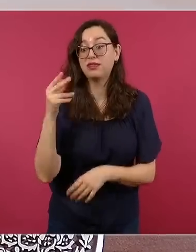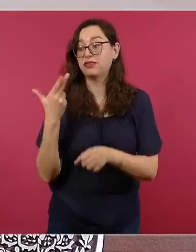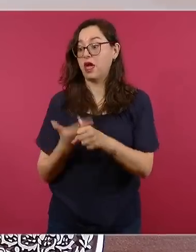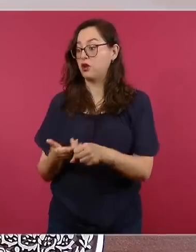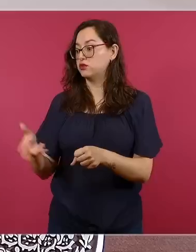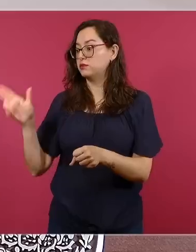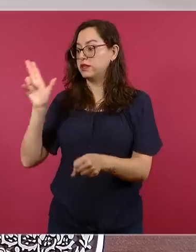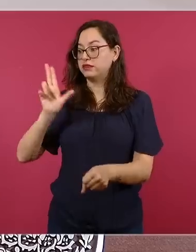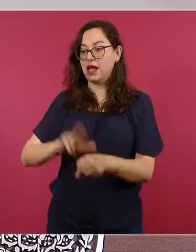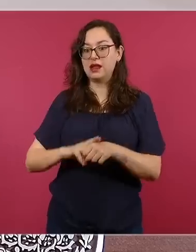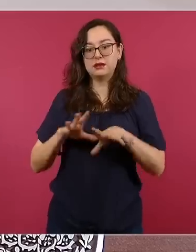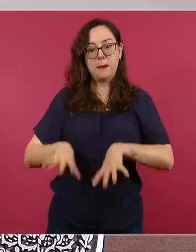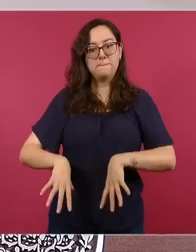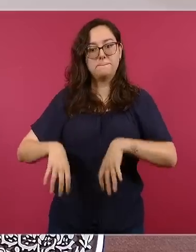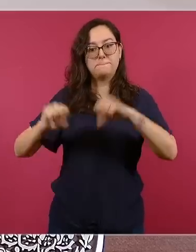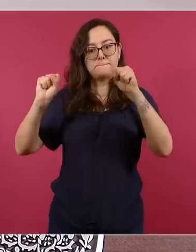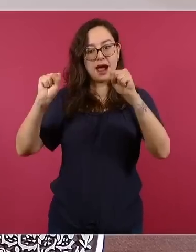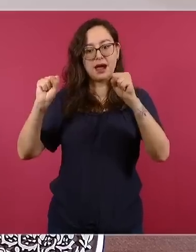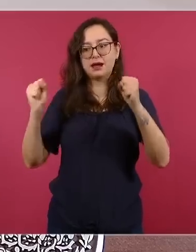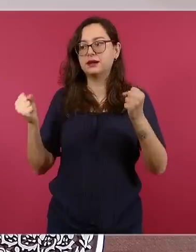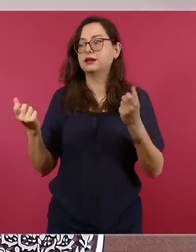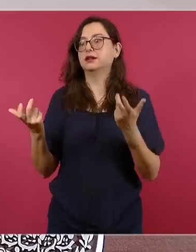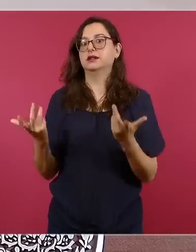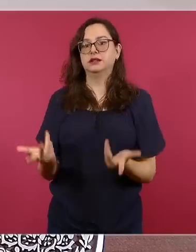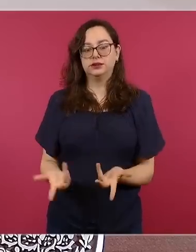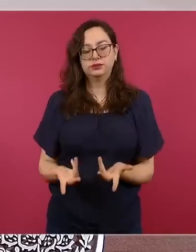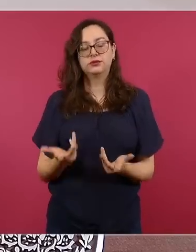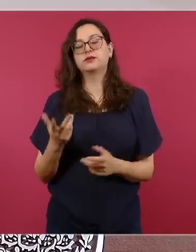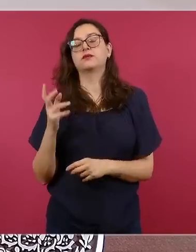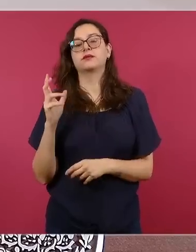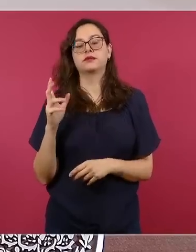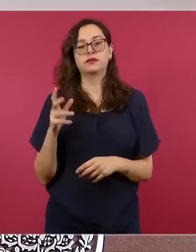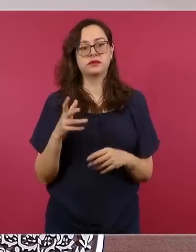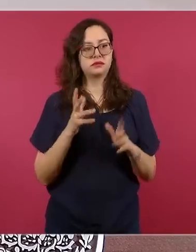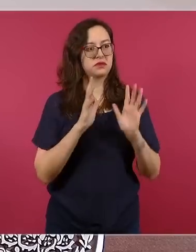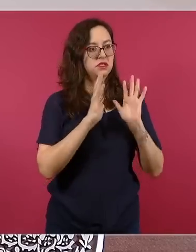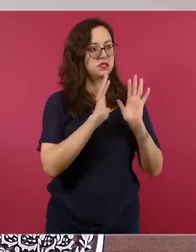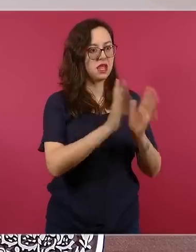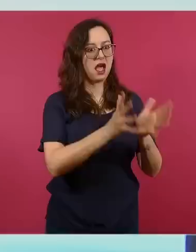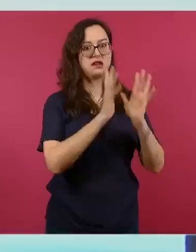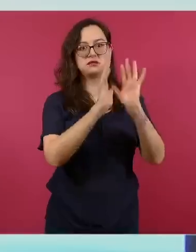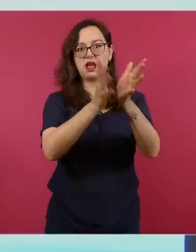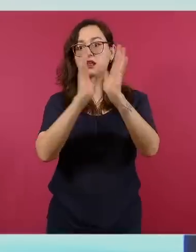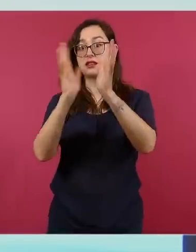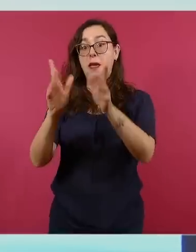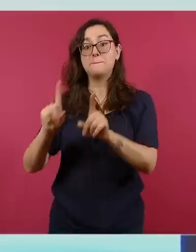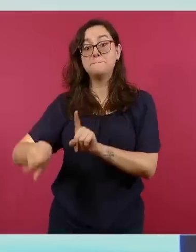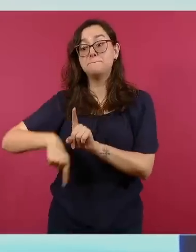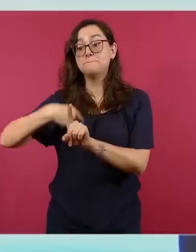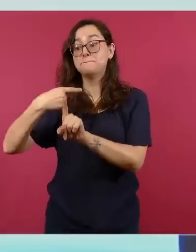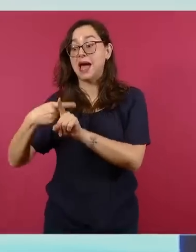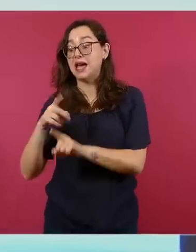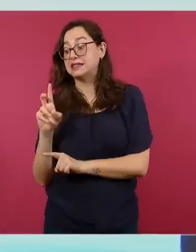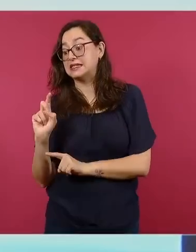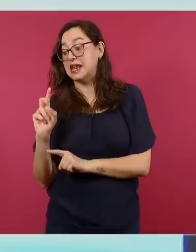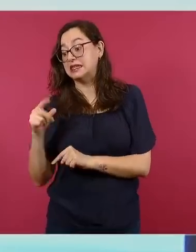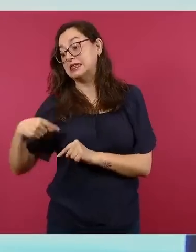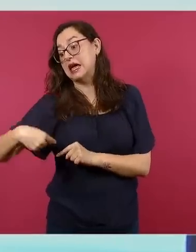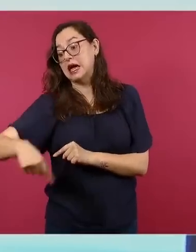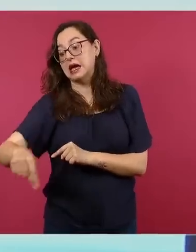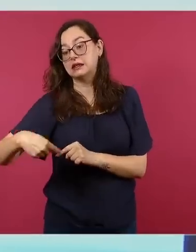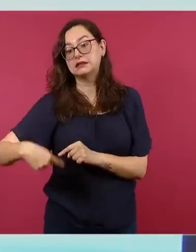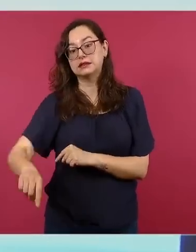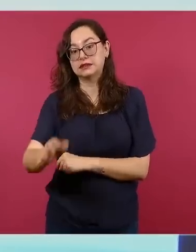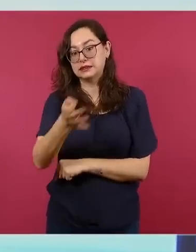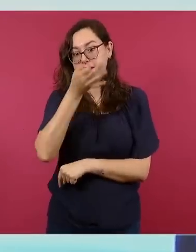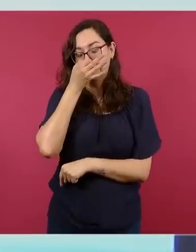están puestos en operación, más cerca de 30 que se están concluyendo en estos próximos meses y que